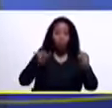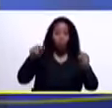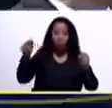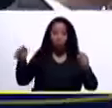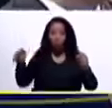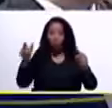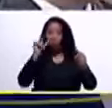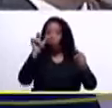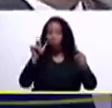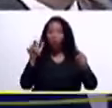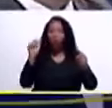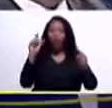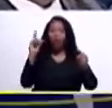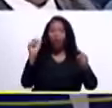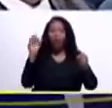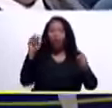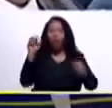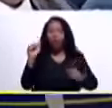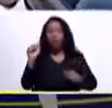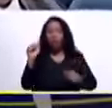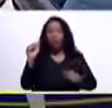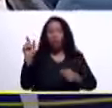Celis, presidente de Fede Cámaras.